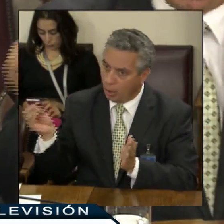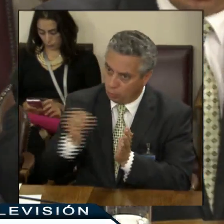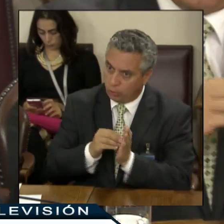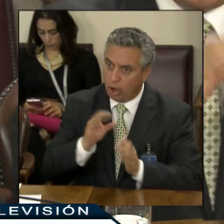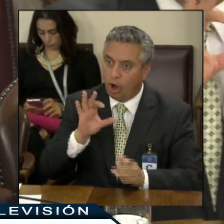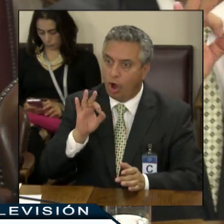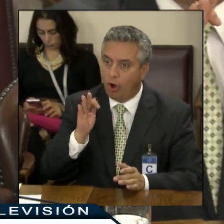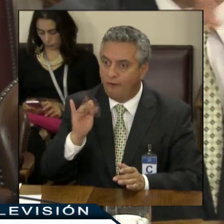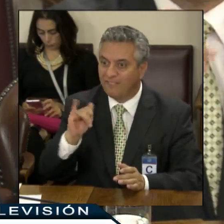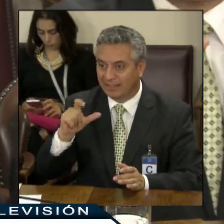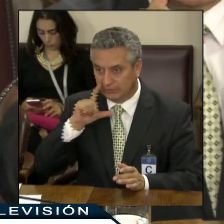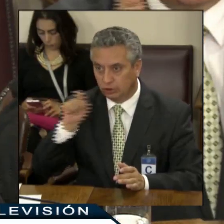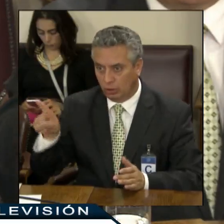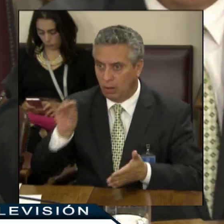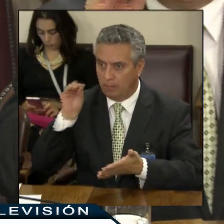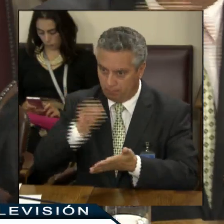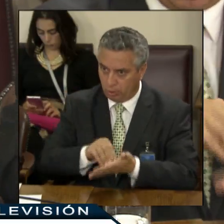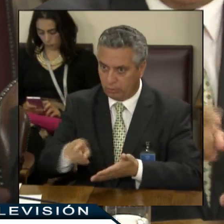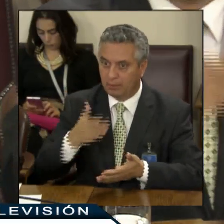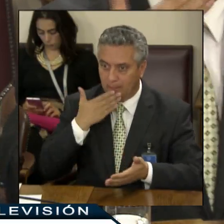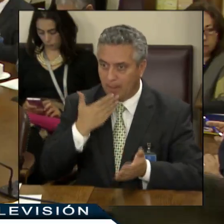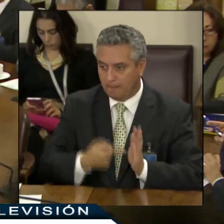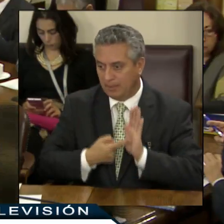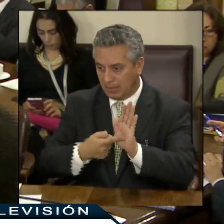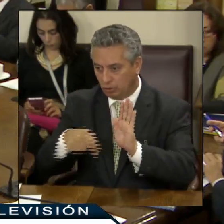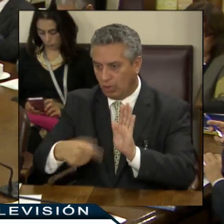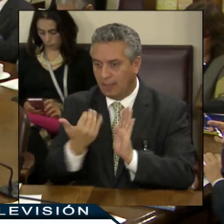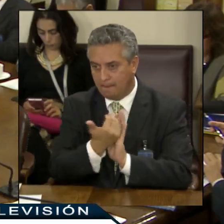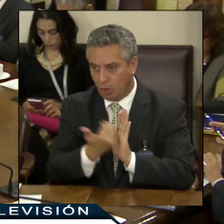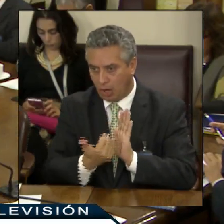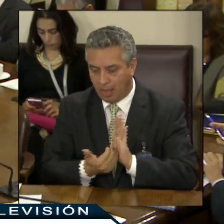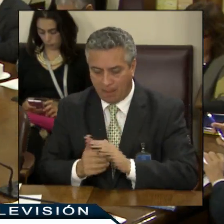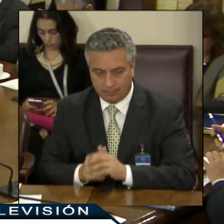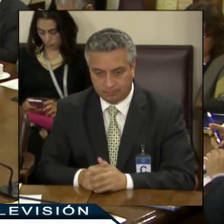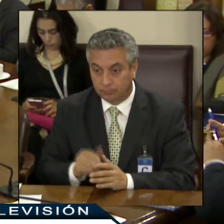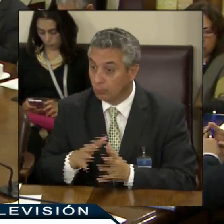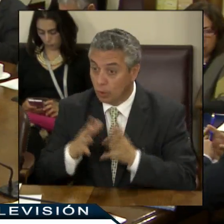el oficio de la presentación de este programa